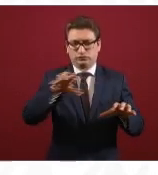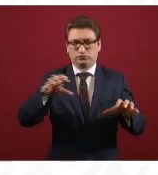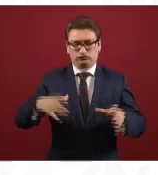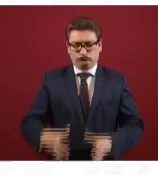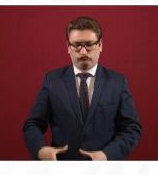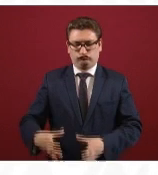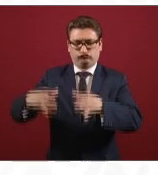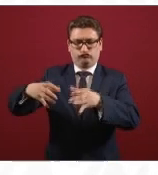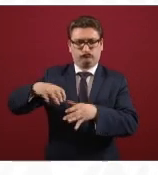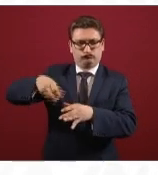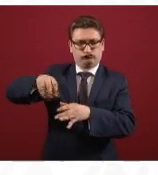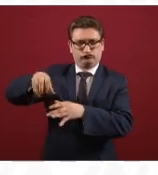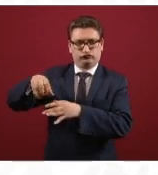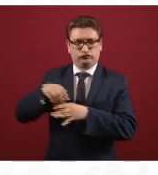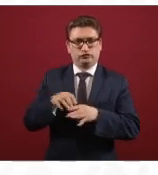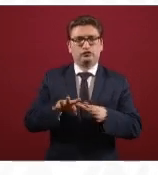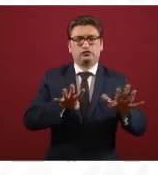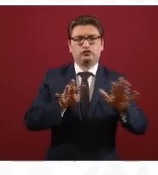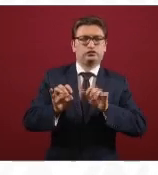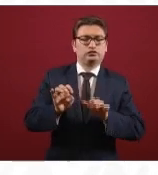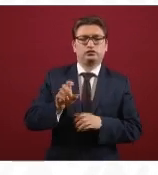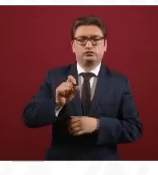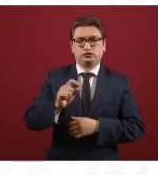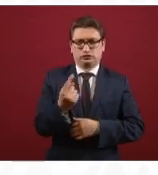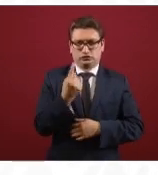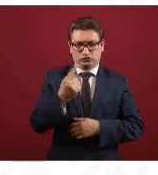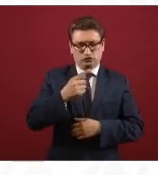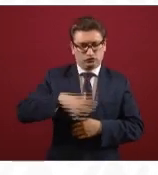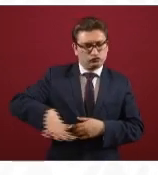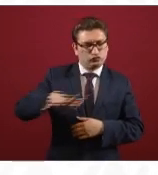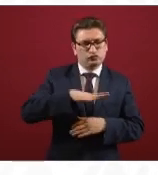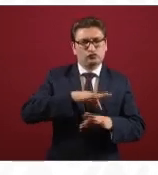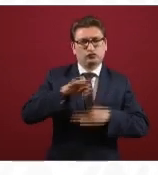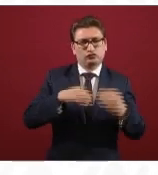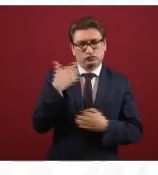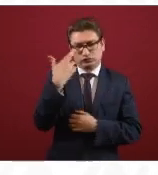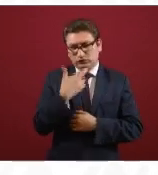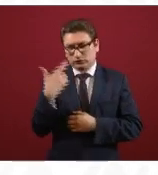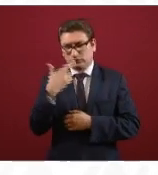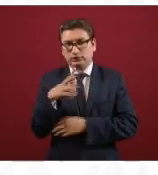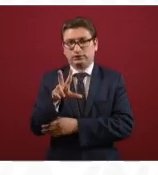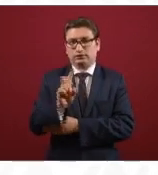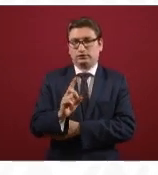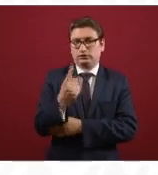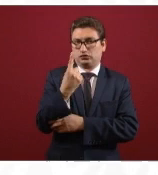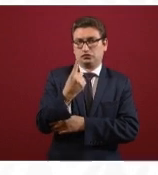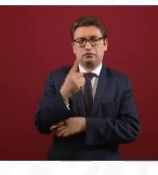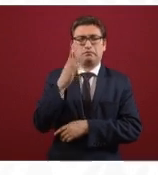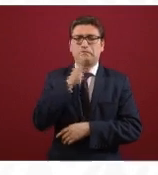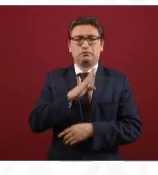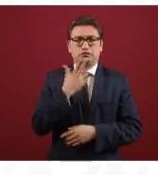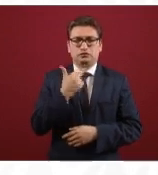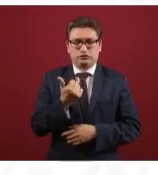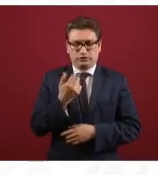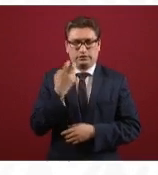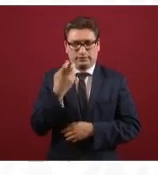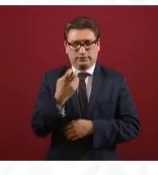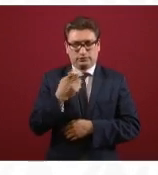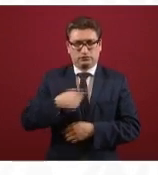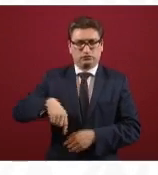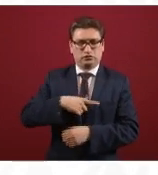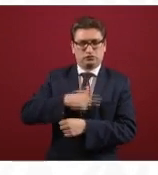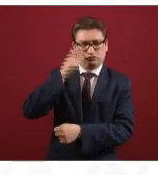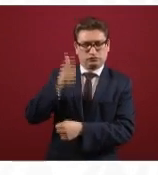cilindros verificados 900 22 cilindros en total 31 se encontraron en malas condiciones también esto afortunadamente